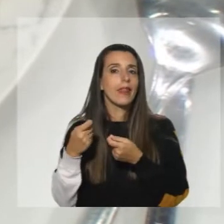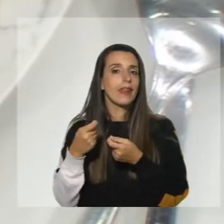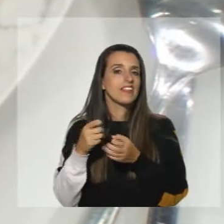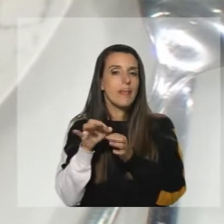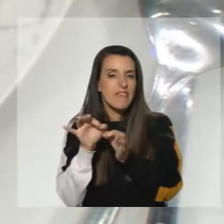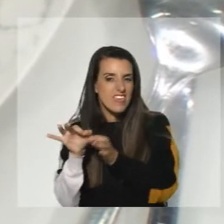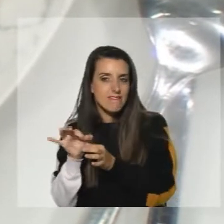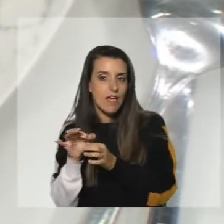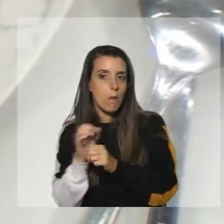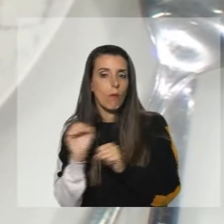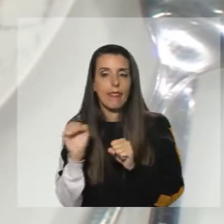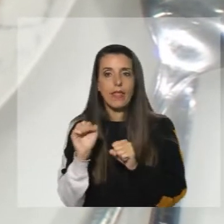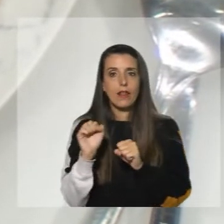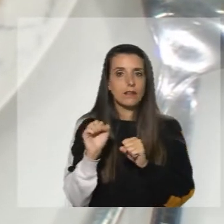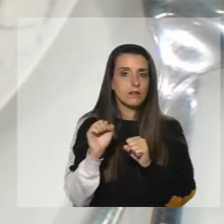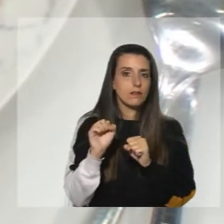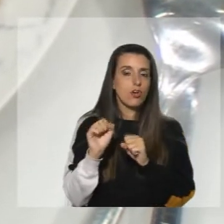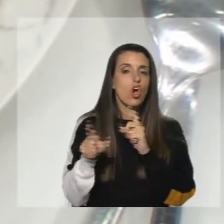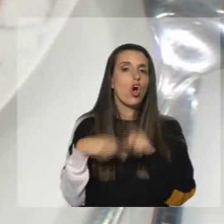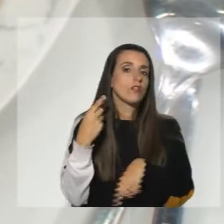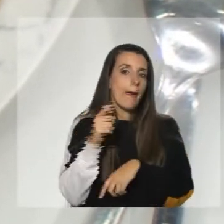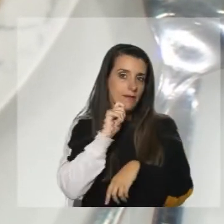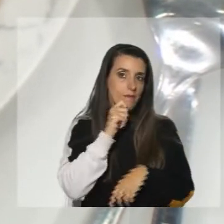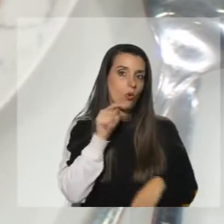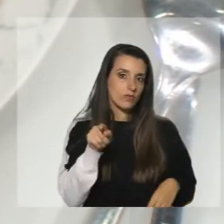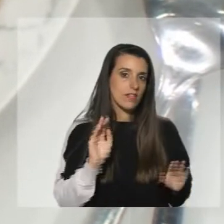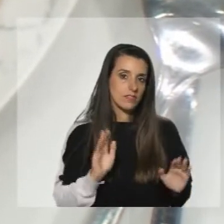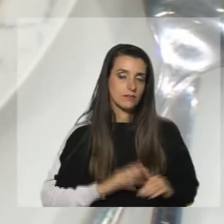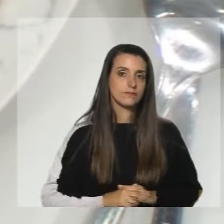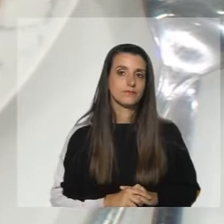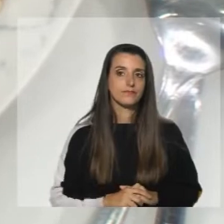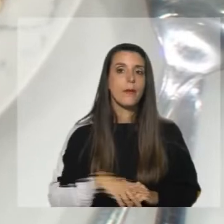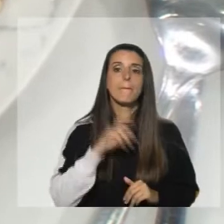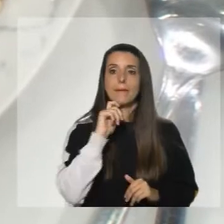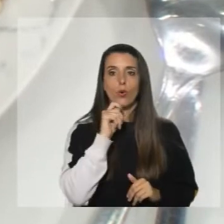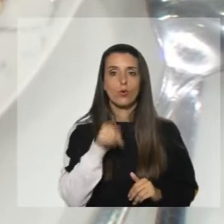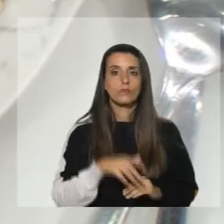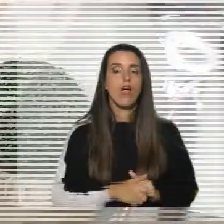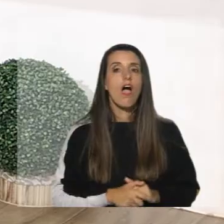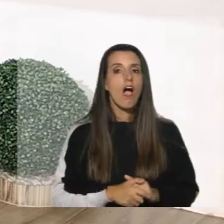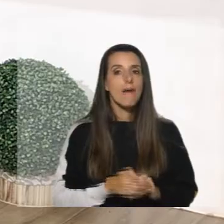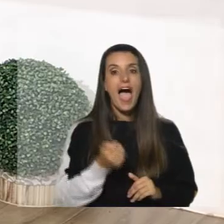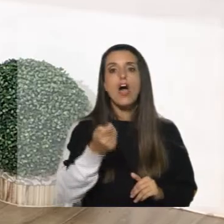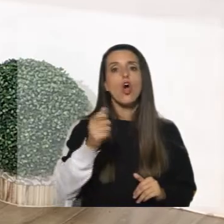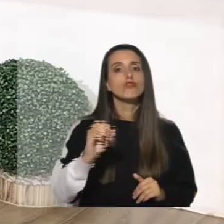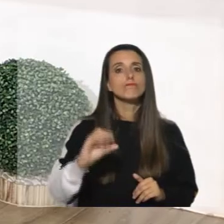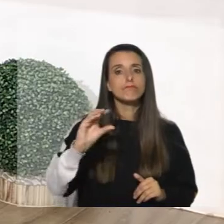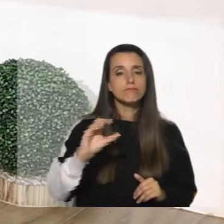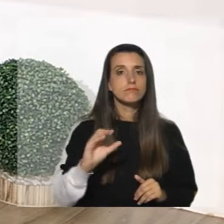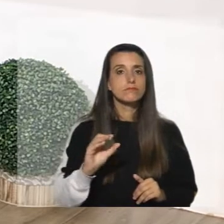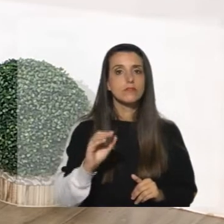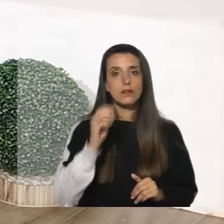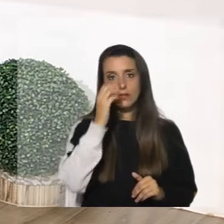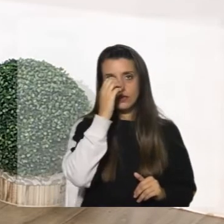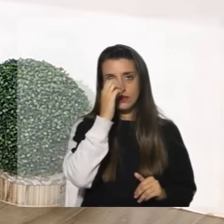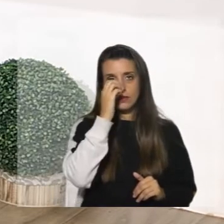harinas. Pueden utilizar cosas de maíz también, pero a mí estos me encantan. Bien. Estos me parece que son bárbaros. Ahí vemos el arroz inflado. Ah, muy gracioso, Sebastián.